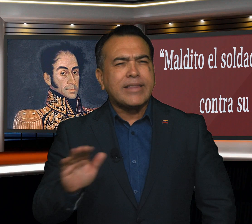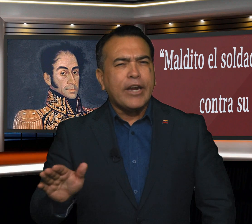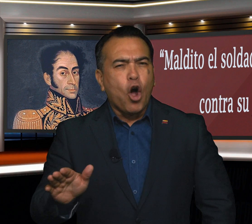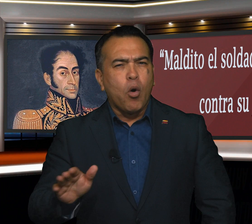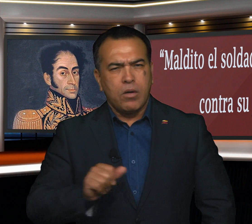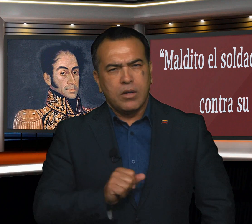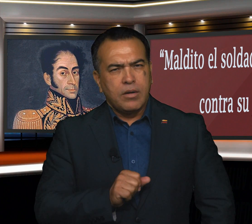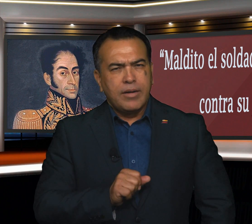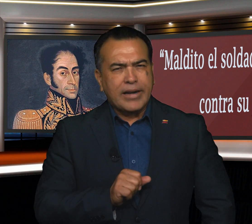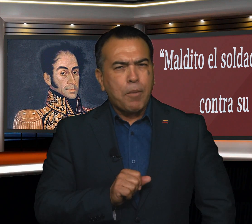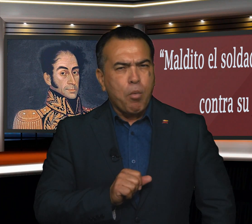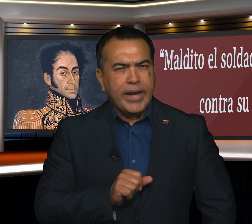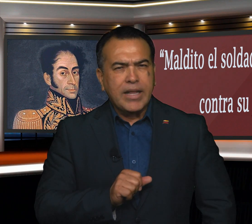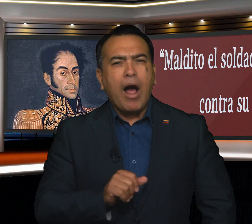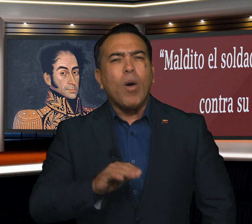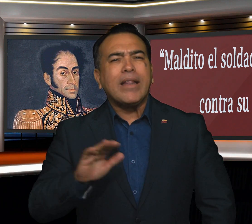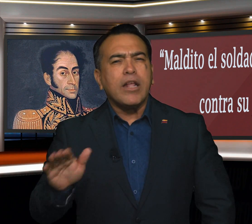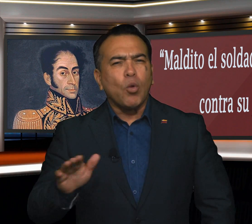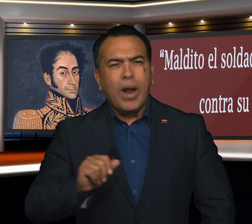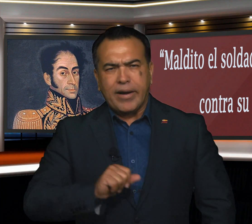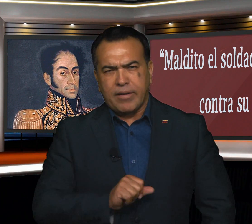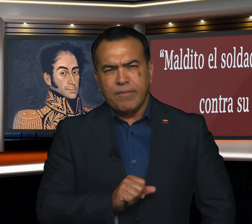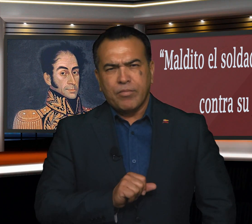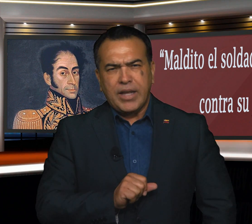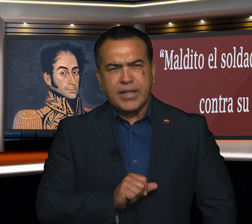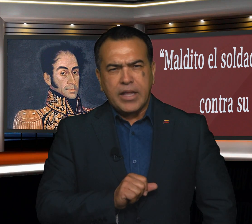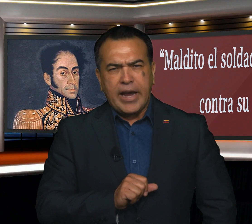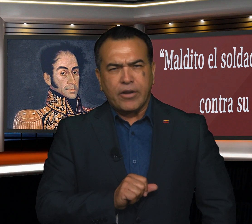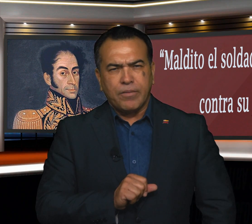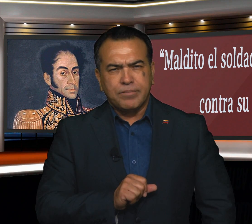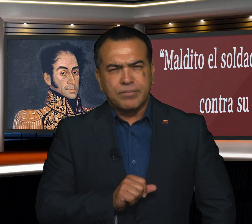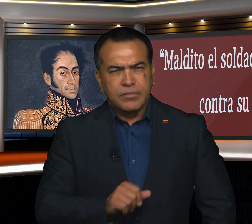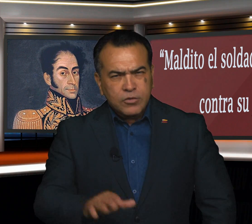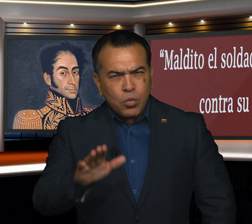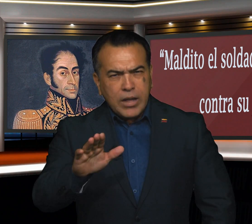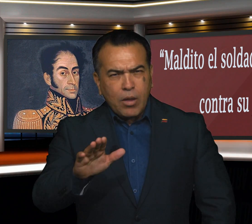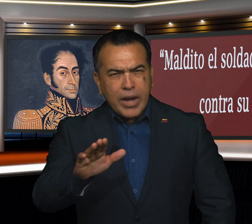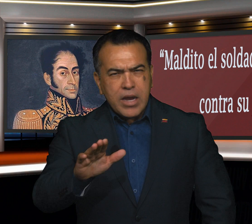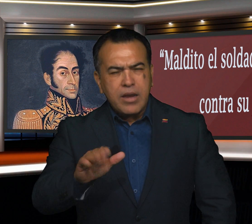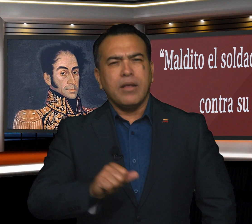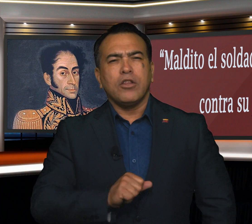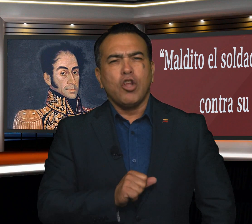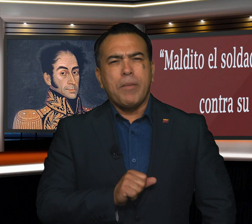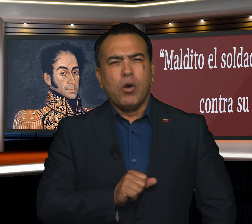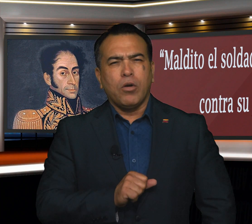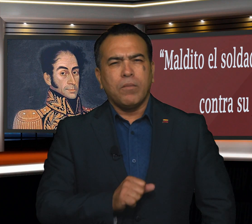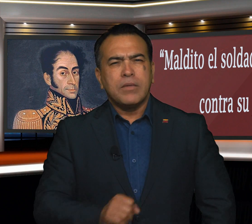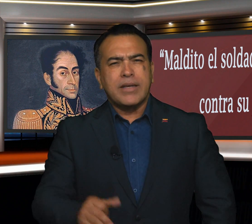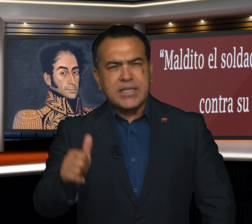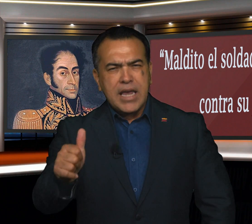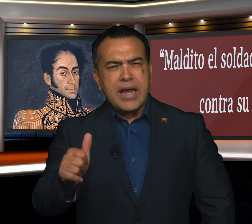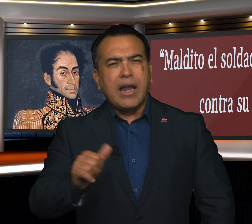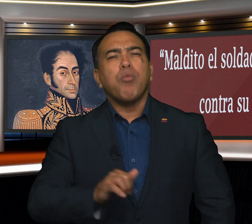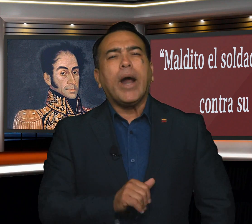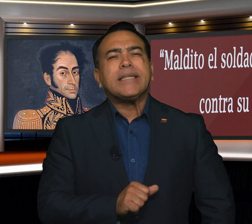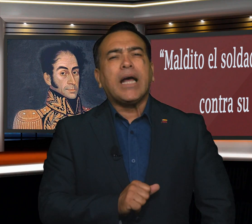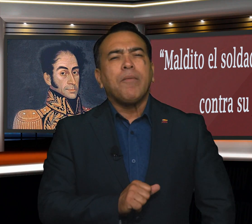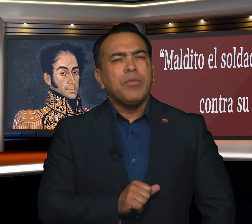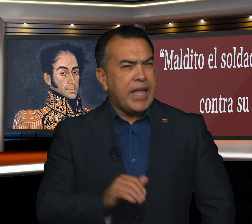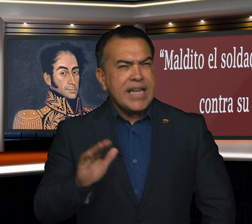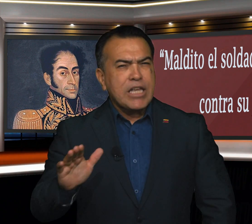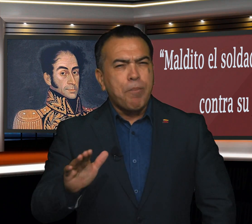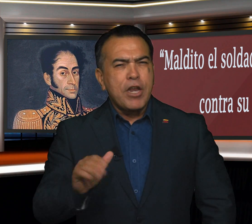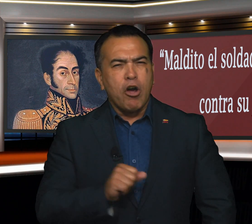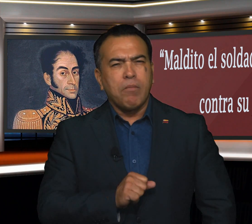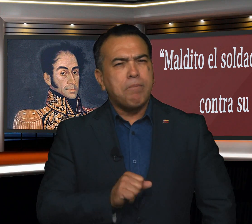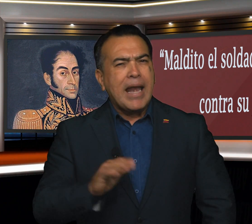le alteró la respuesta o el titular de este diario. Cuidado allí, 2001, que siga la fuerza